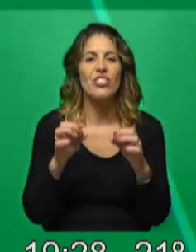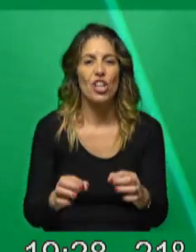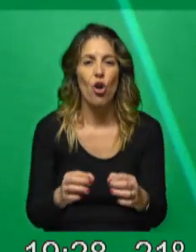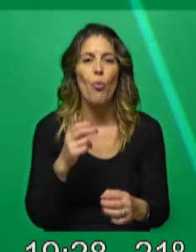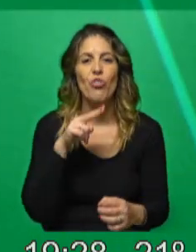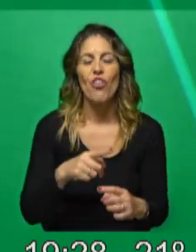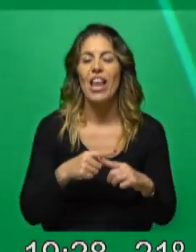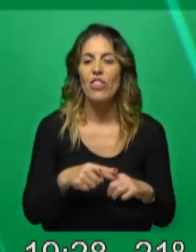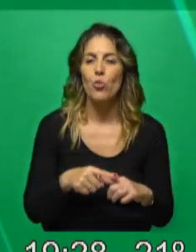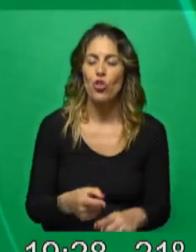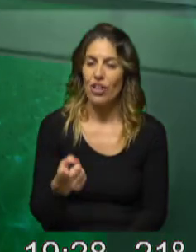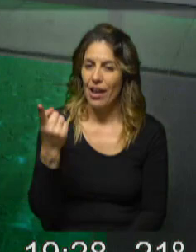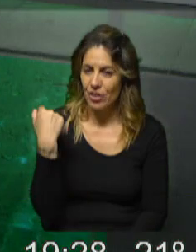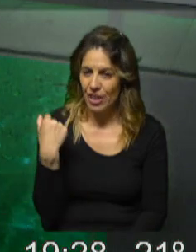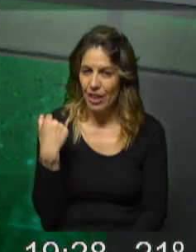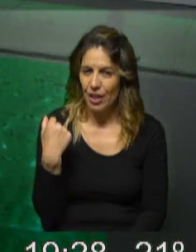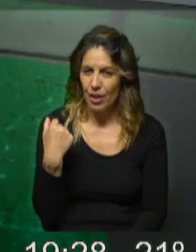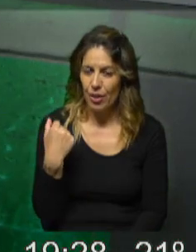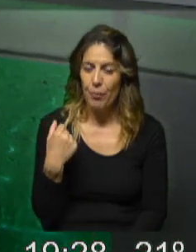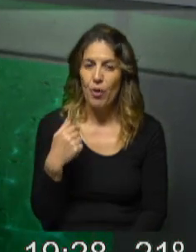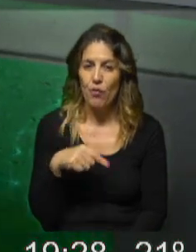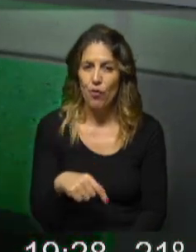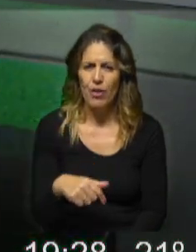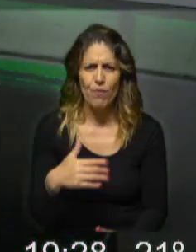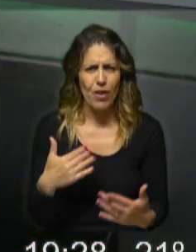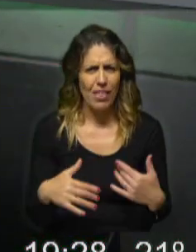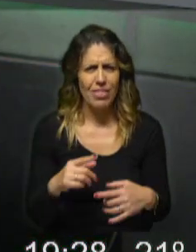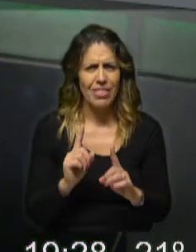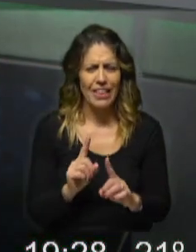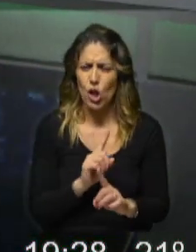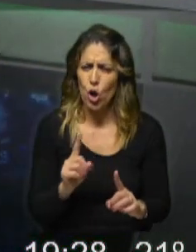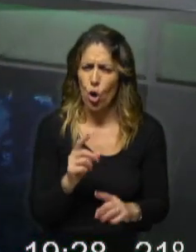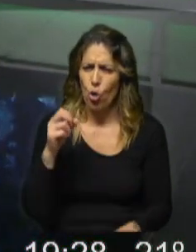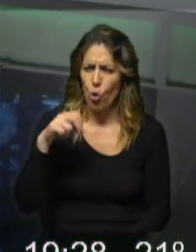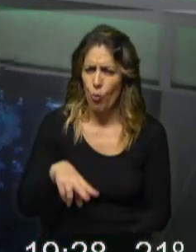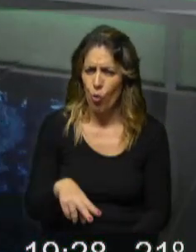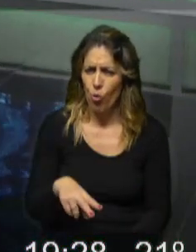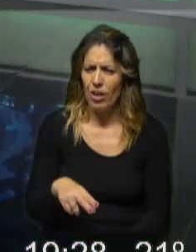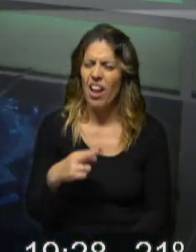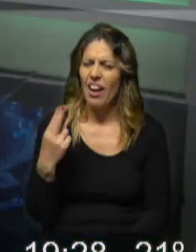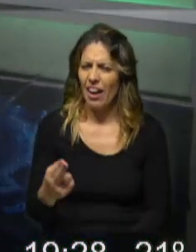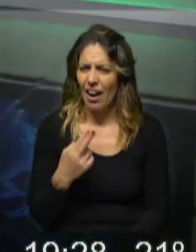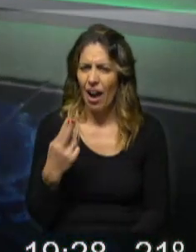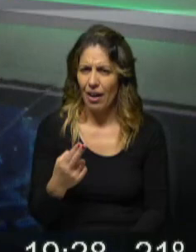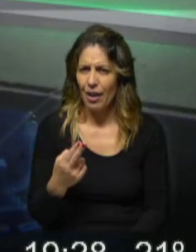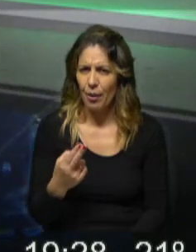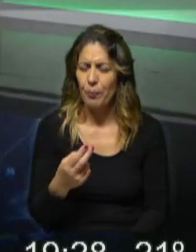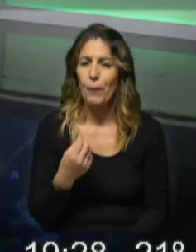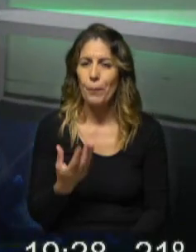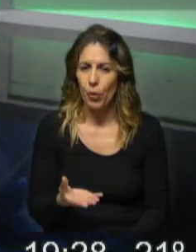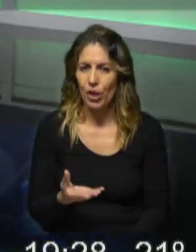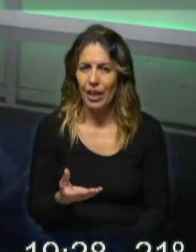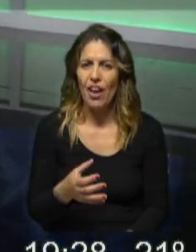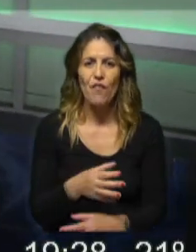dio la discusión ayer porque fue realmente bastante fuera de lo común o extraña la dinámica que se dio porque efectivamente